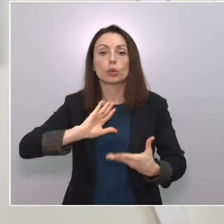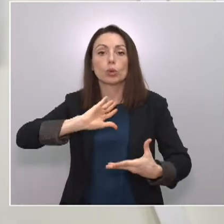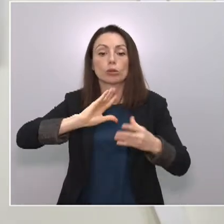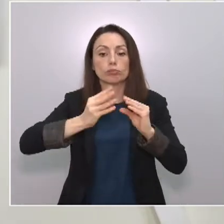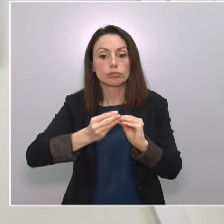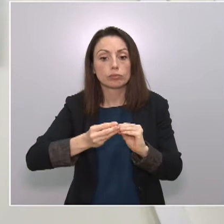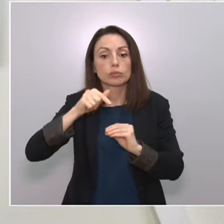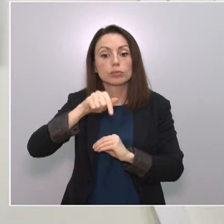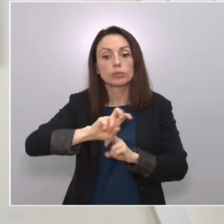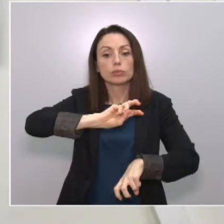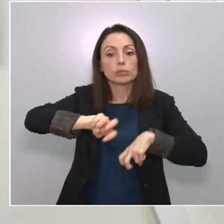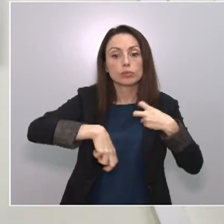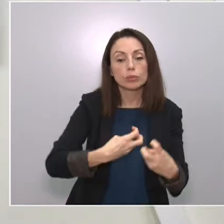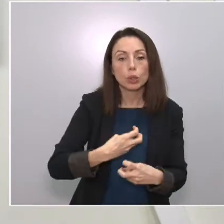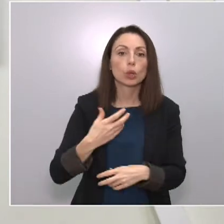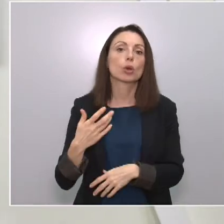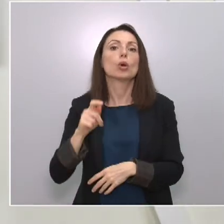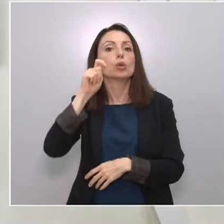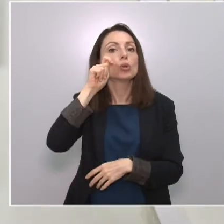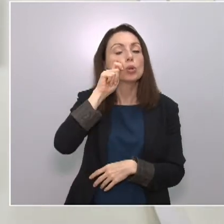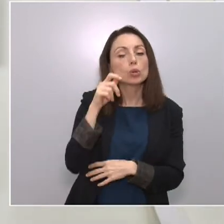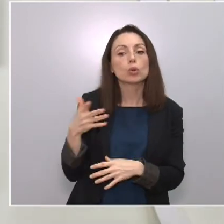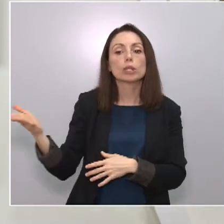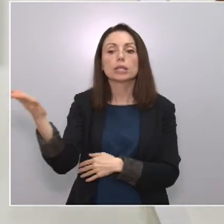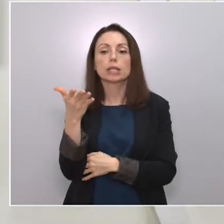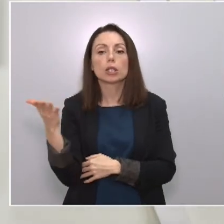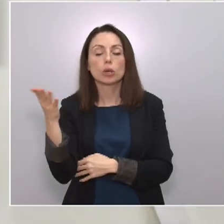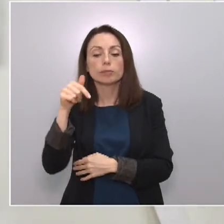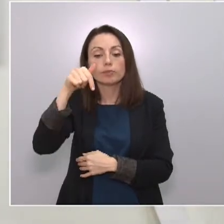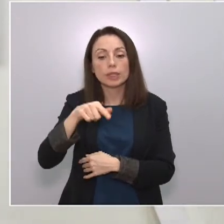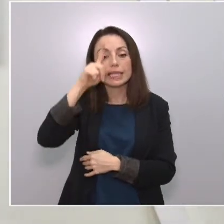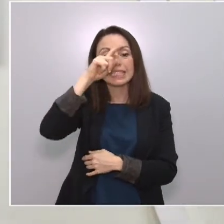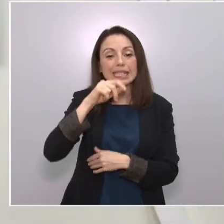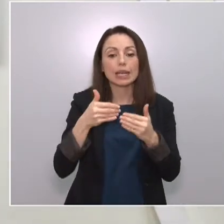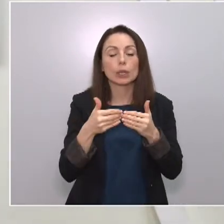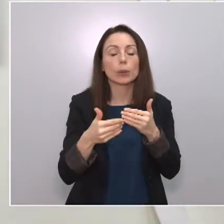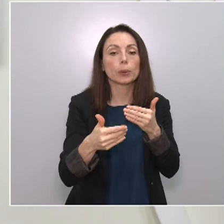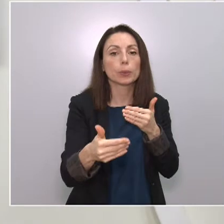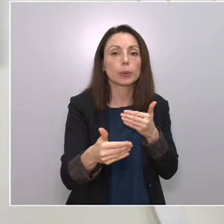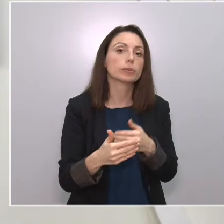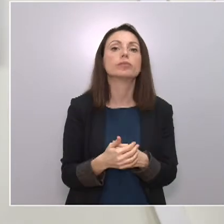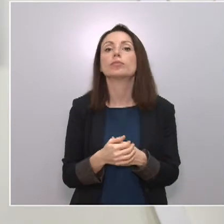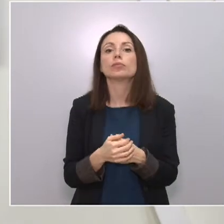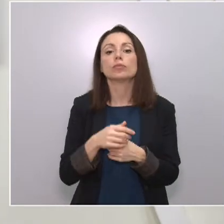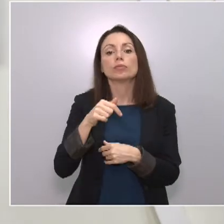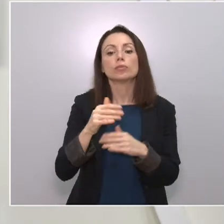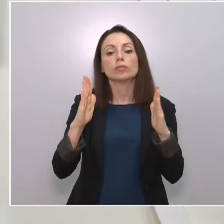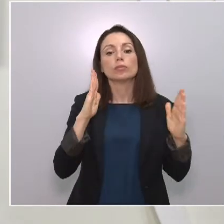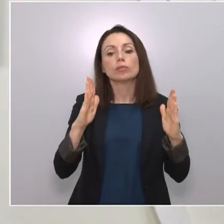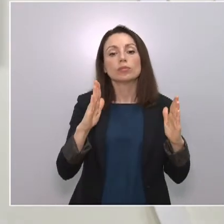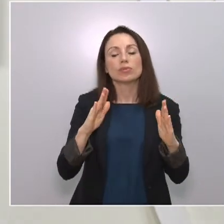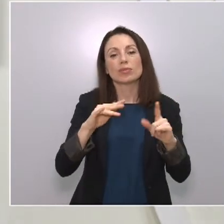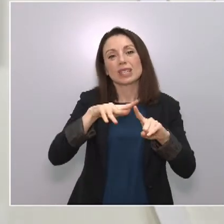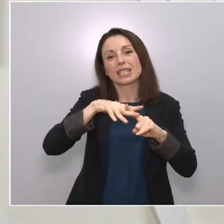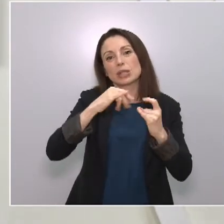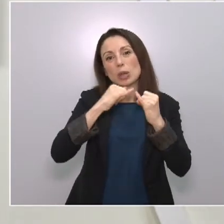reactivación del sector turístico y del hostelero, y es durante este año, desde luego, durante este año de una crisis económica a